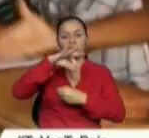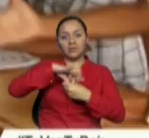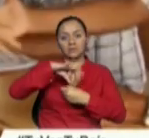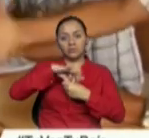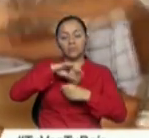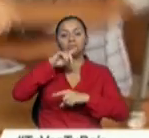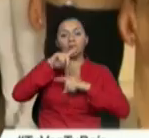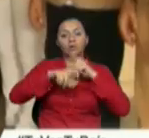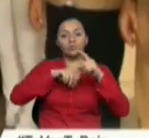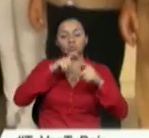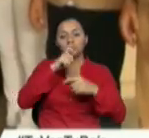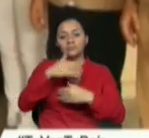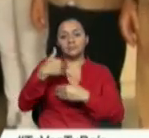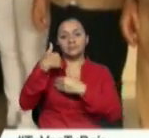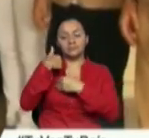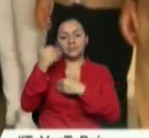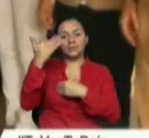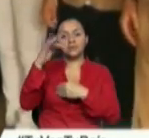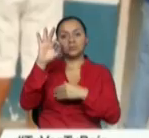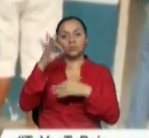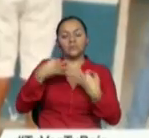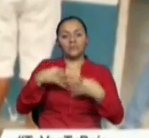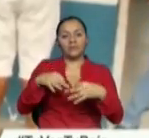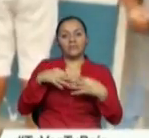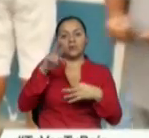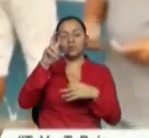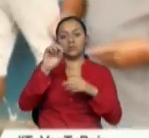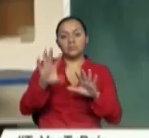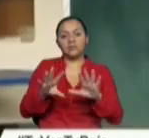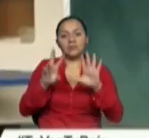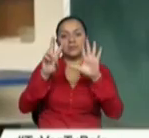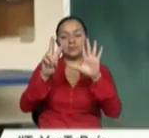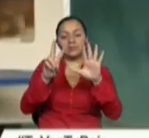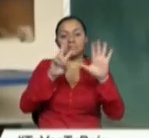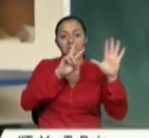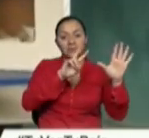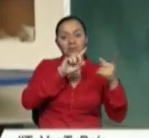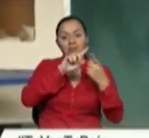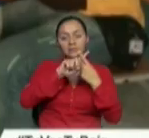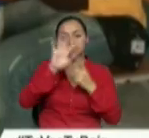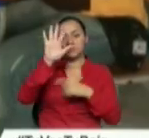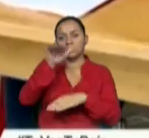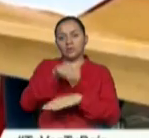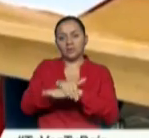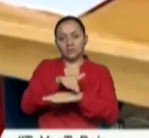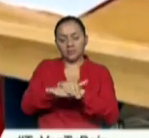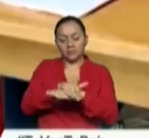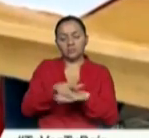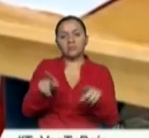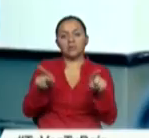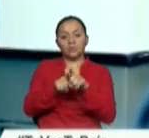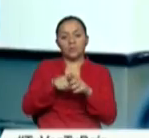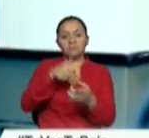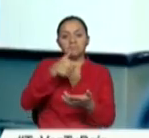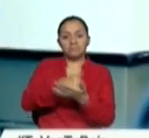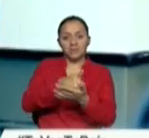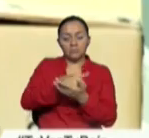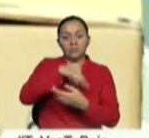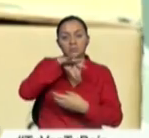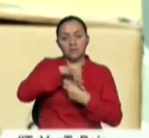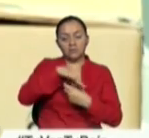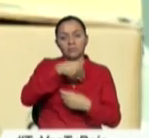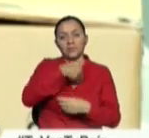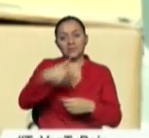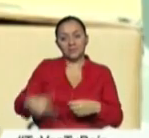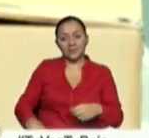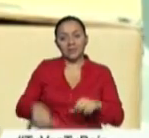consulta se realizará el 19 de febrero de 2017 de 7 a 17 horas mismo día de las elecciones generales